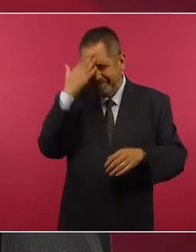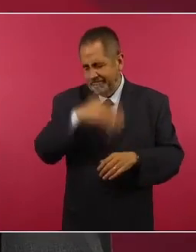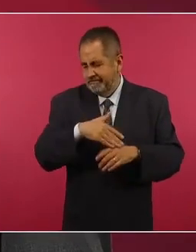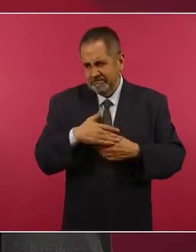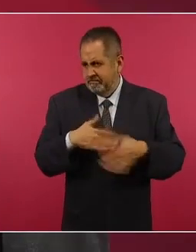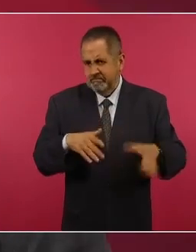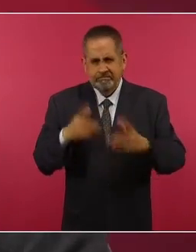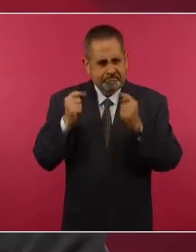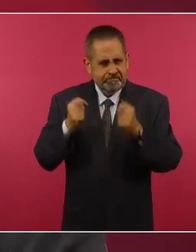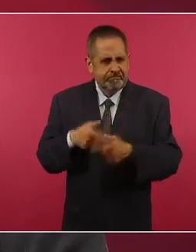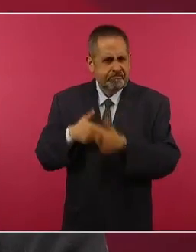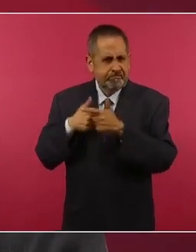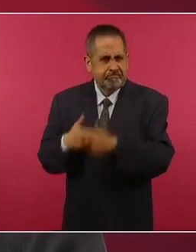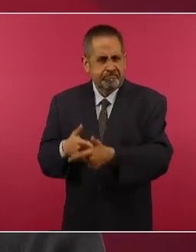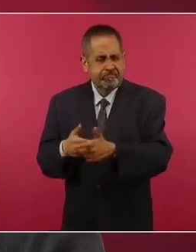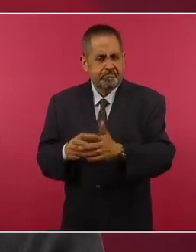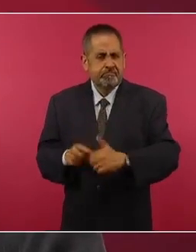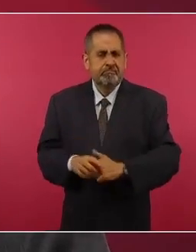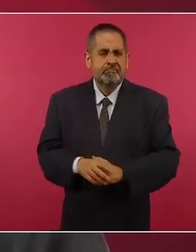O sea,